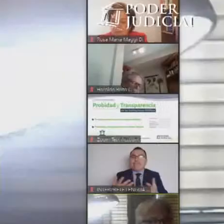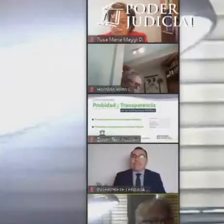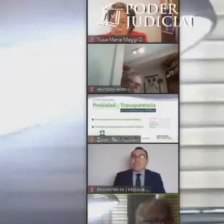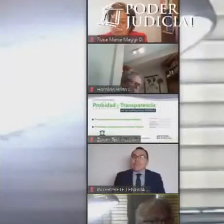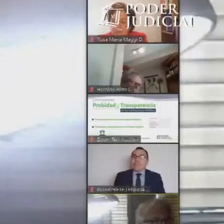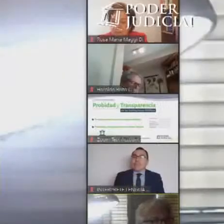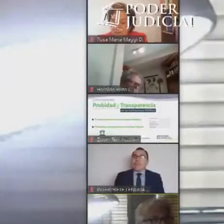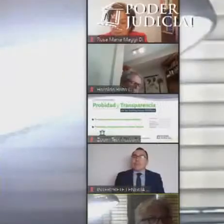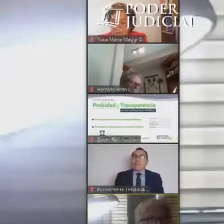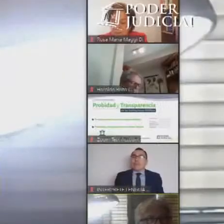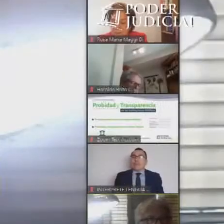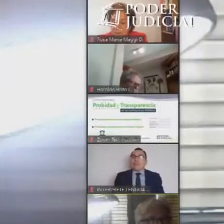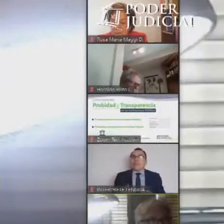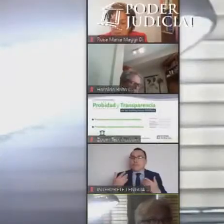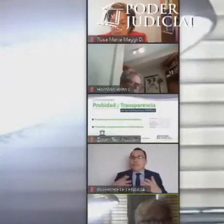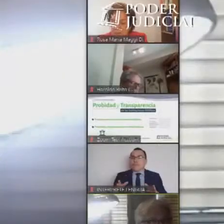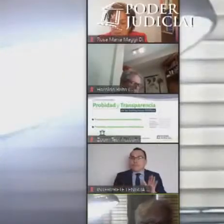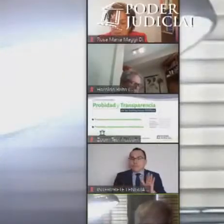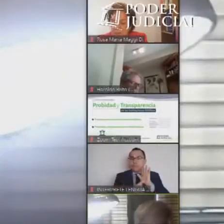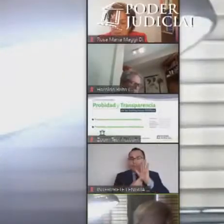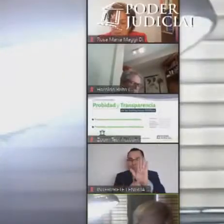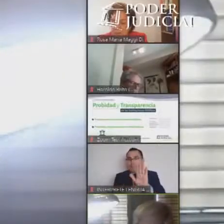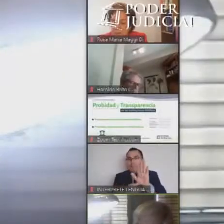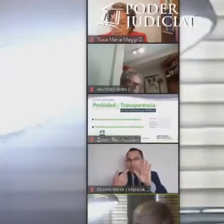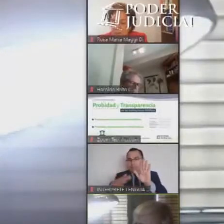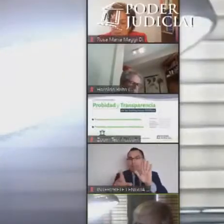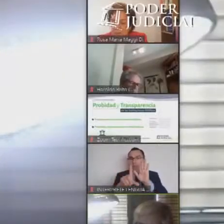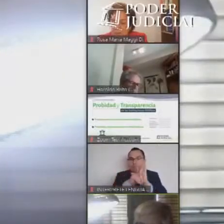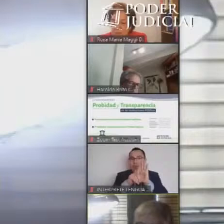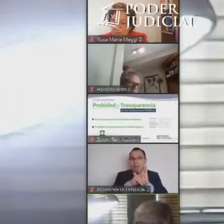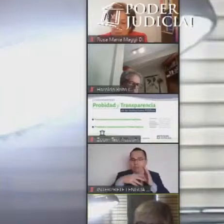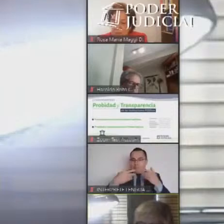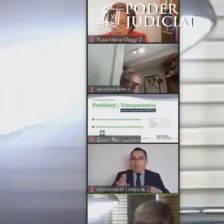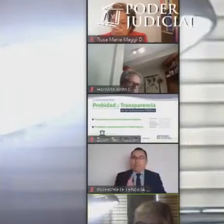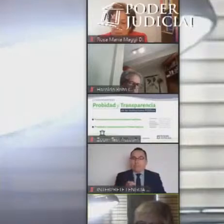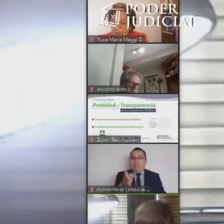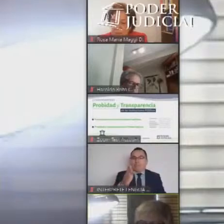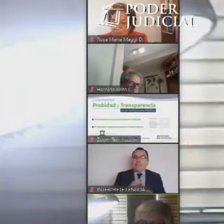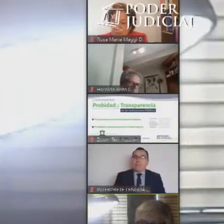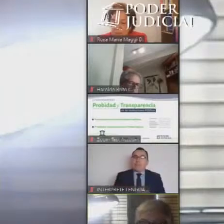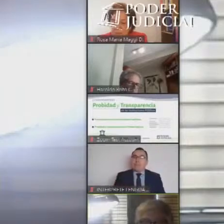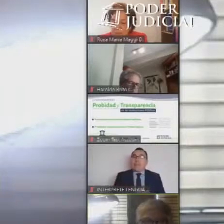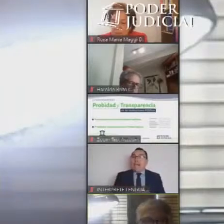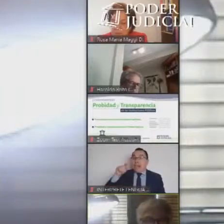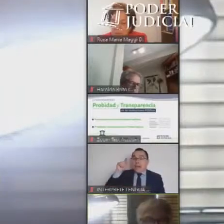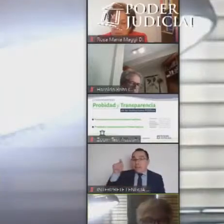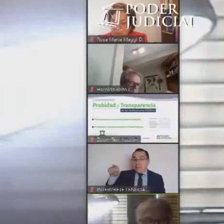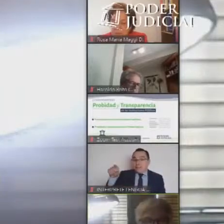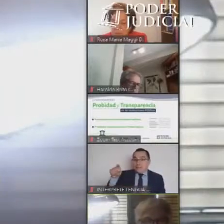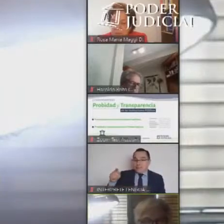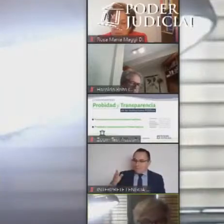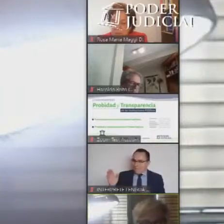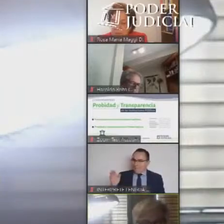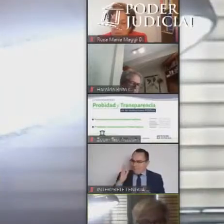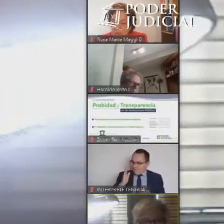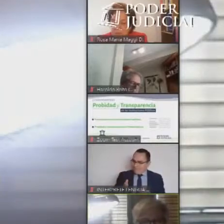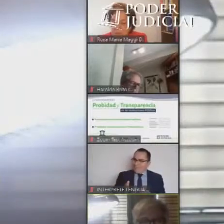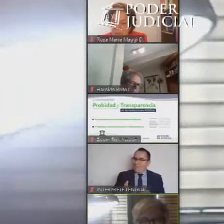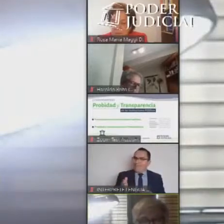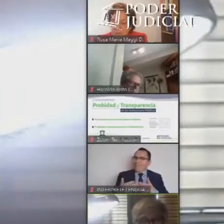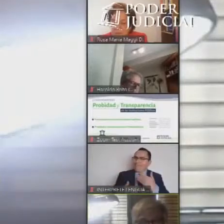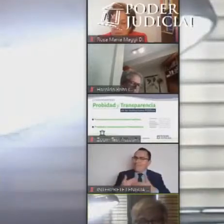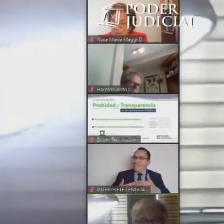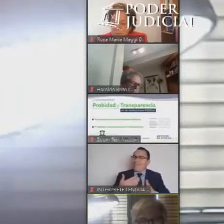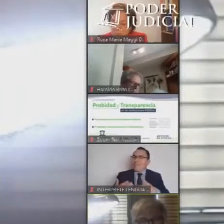una, se va a plasmar en una ley vigente. Ese tipo de conducta, en la medida en que